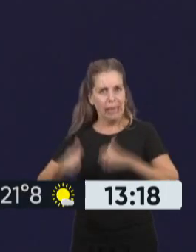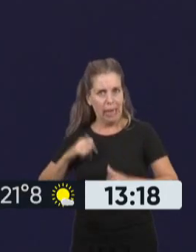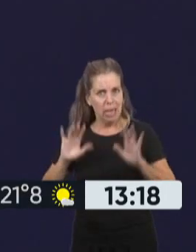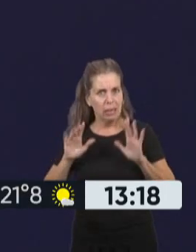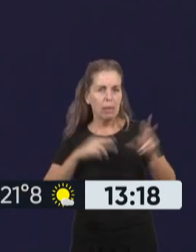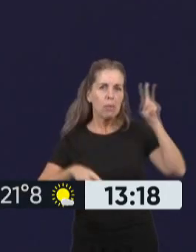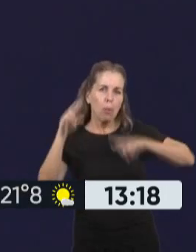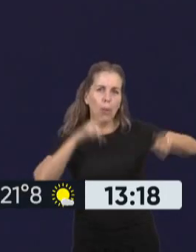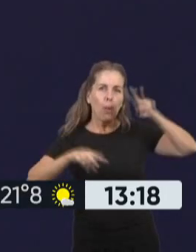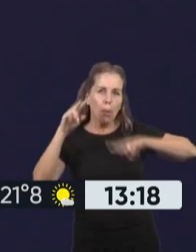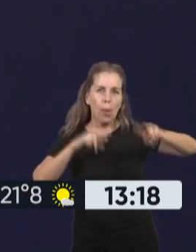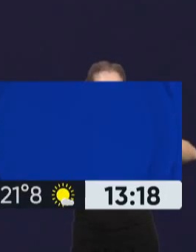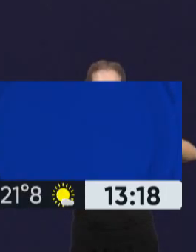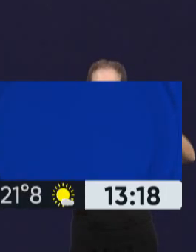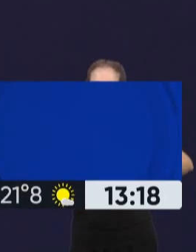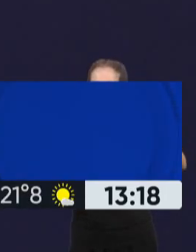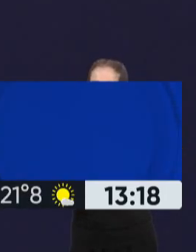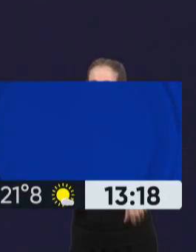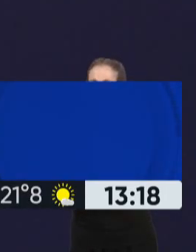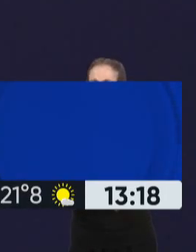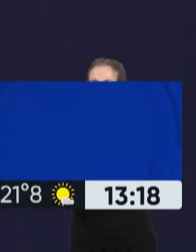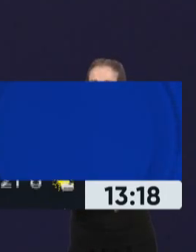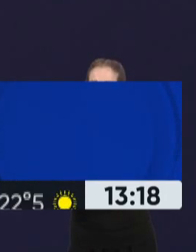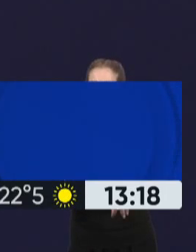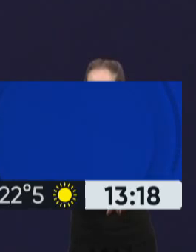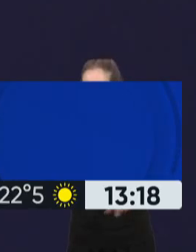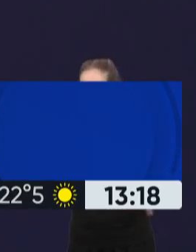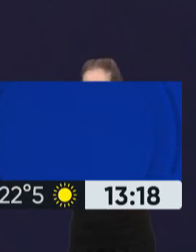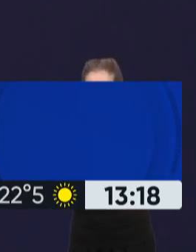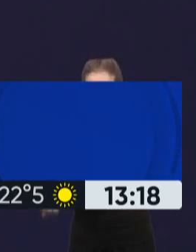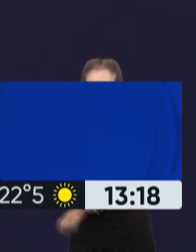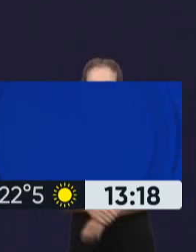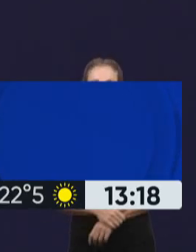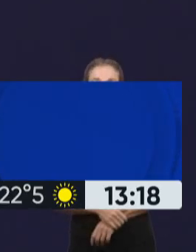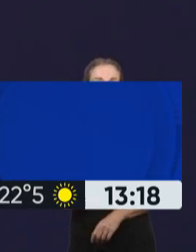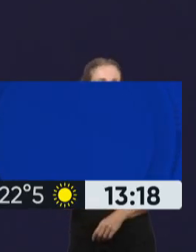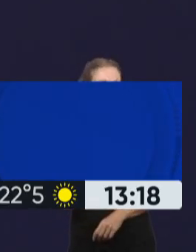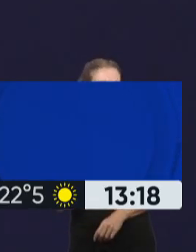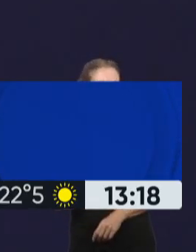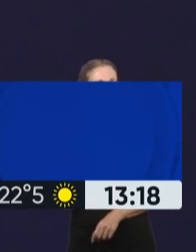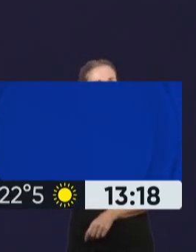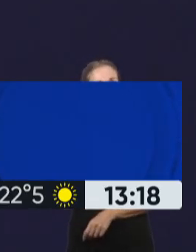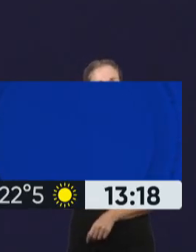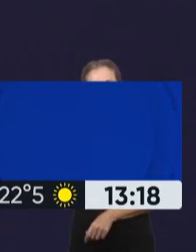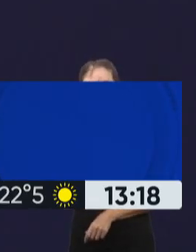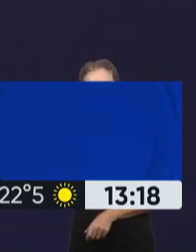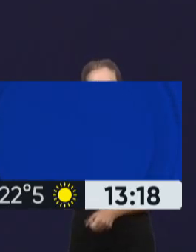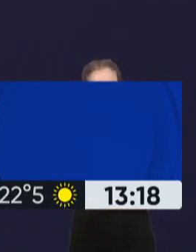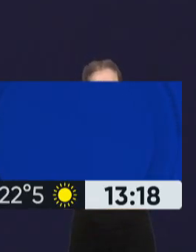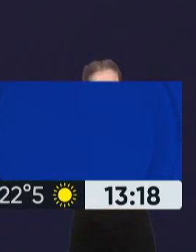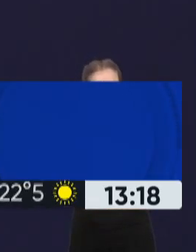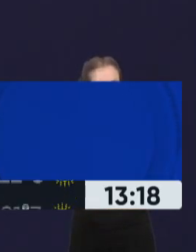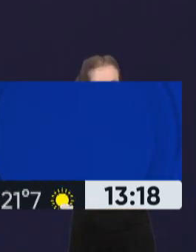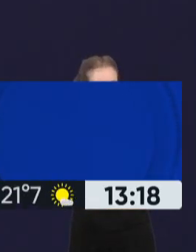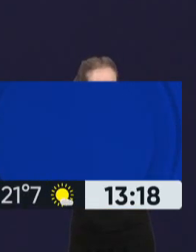agresores a disposición de la justicia. No hay nada más heroico que aquel que arriesga su vida para defender a la